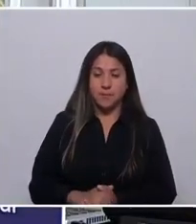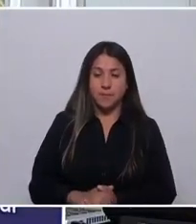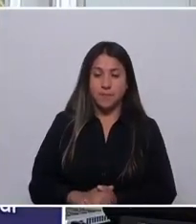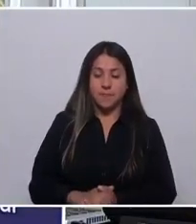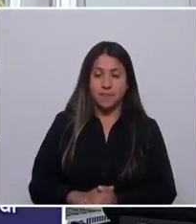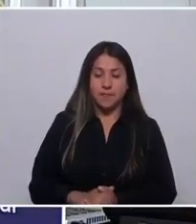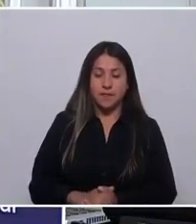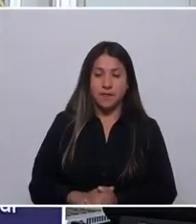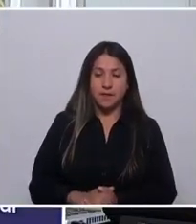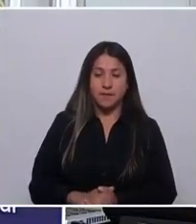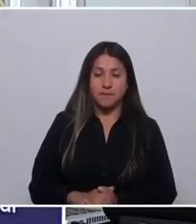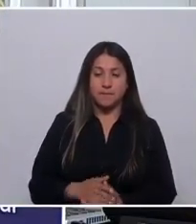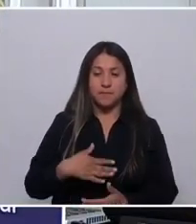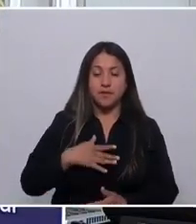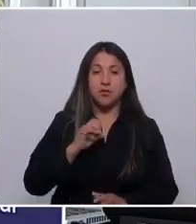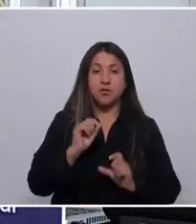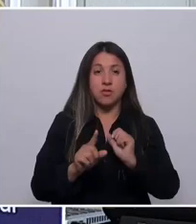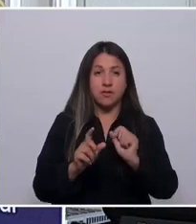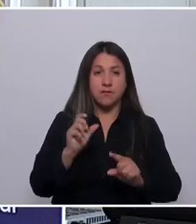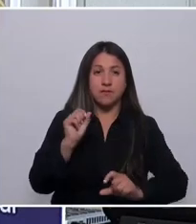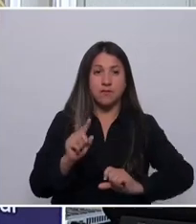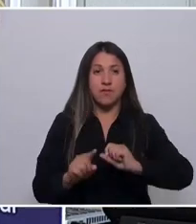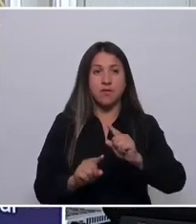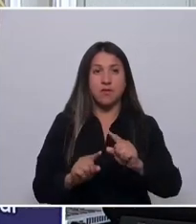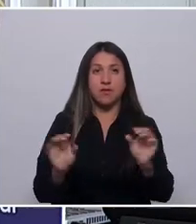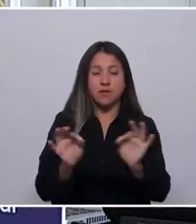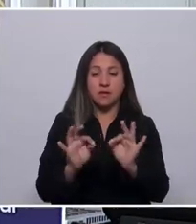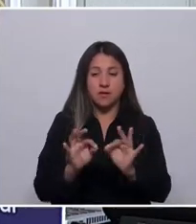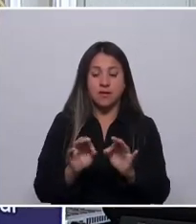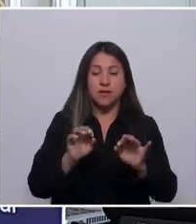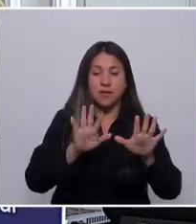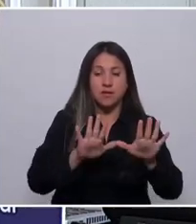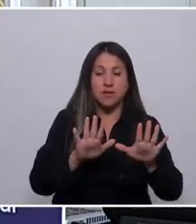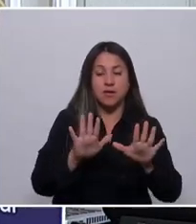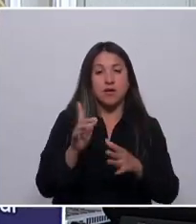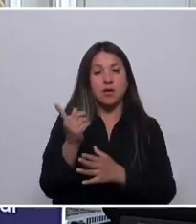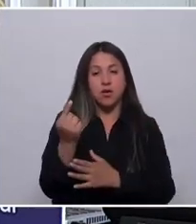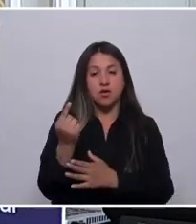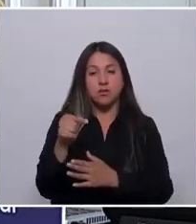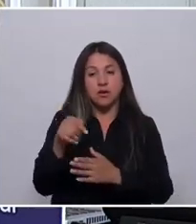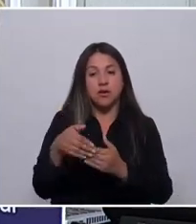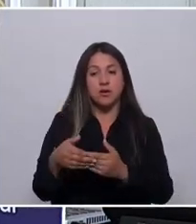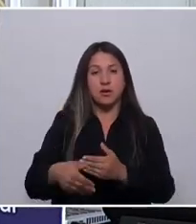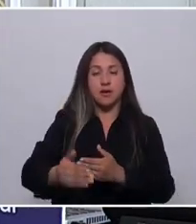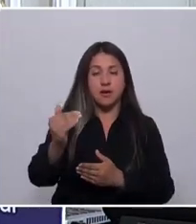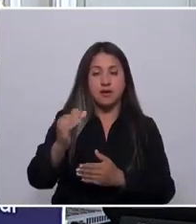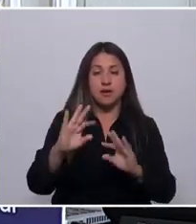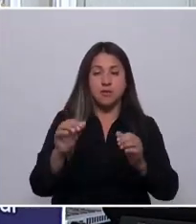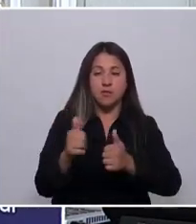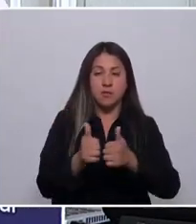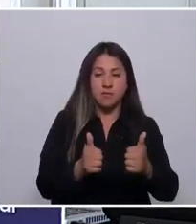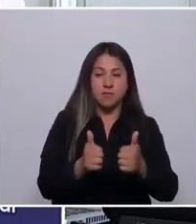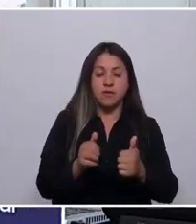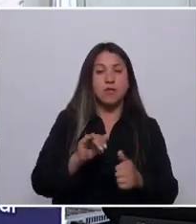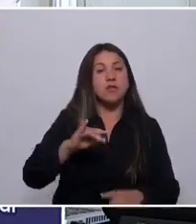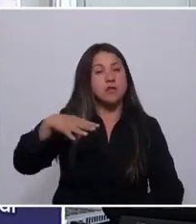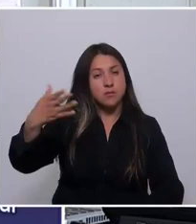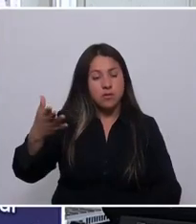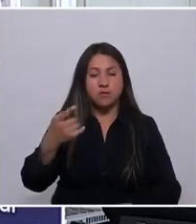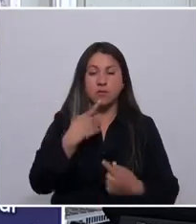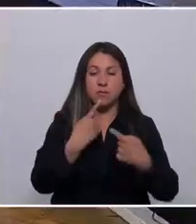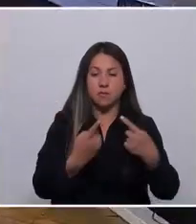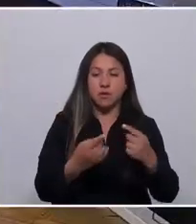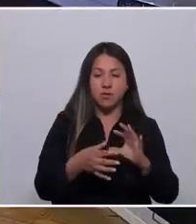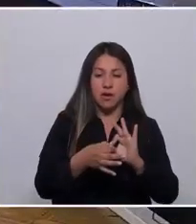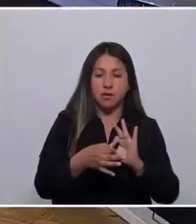Era para defender la indicación 10, 11 en adelante. Muy bien, en su momento lo consultaré.